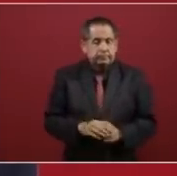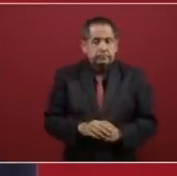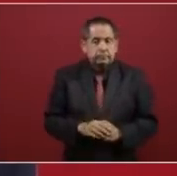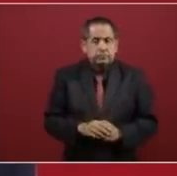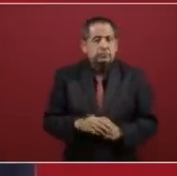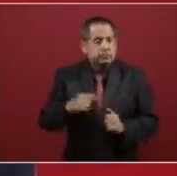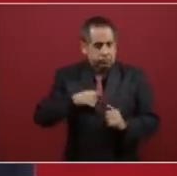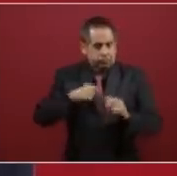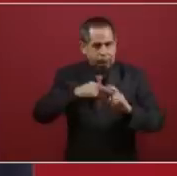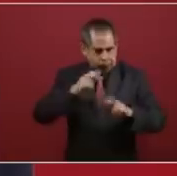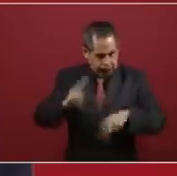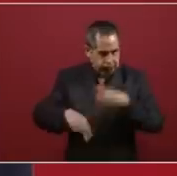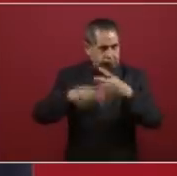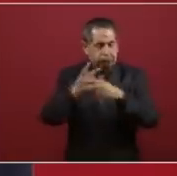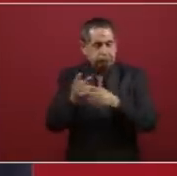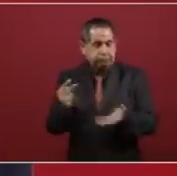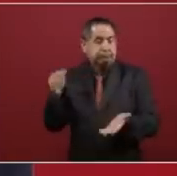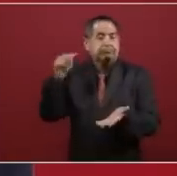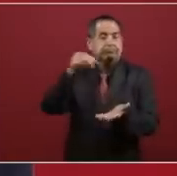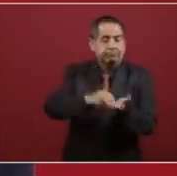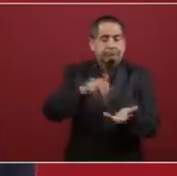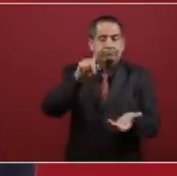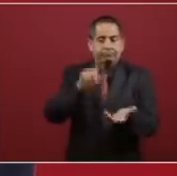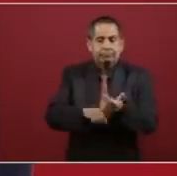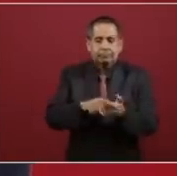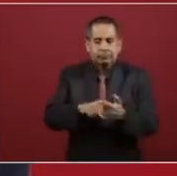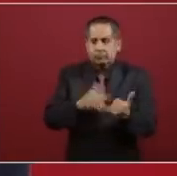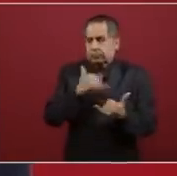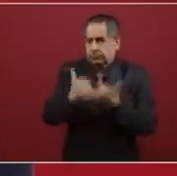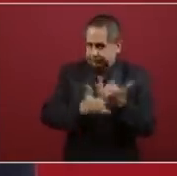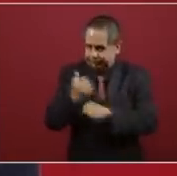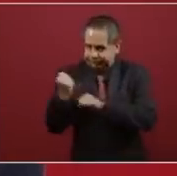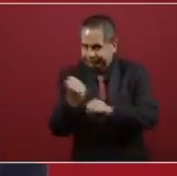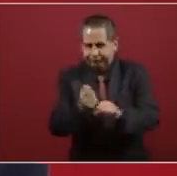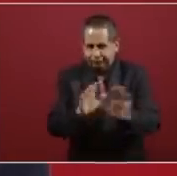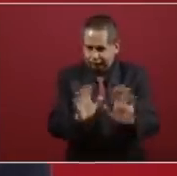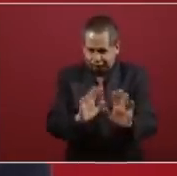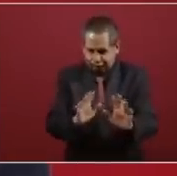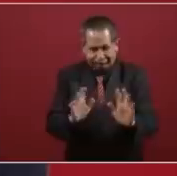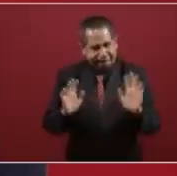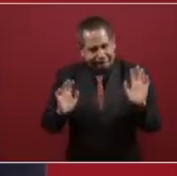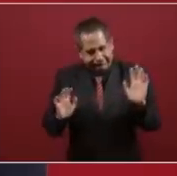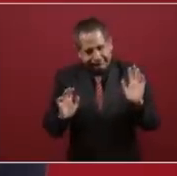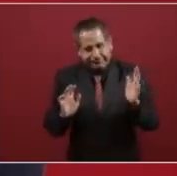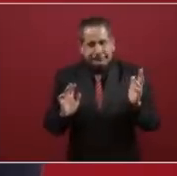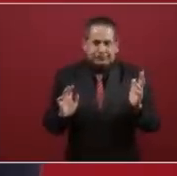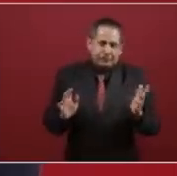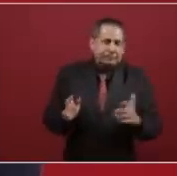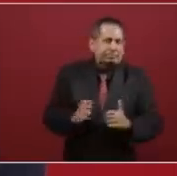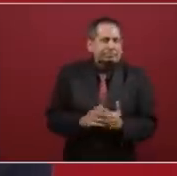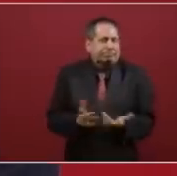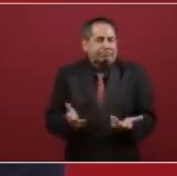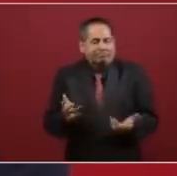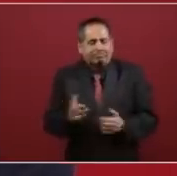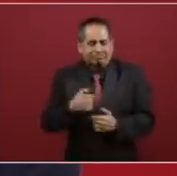voy a participar, no voy a jugar yo, porque